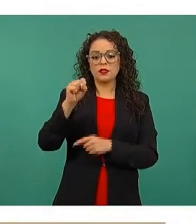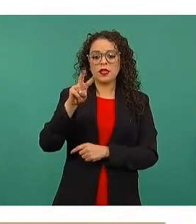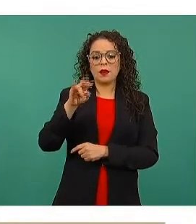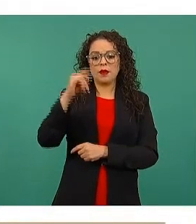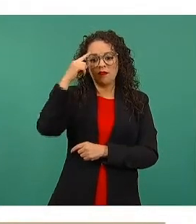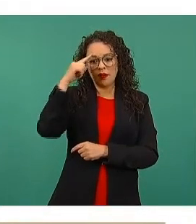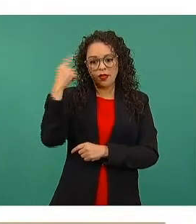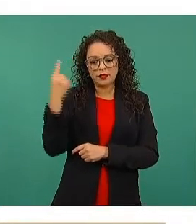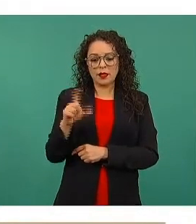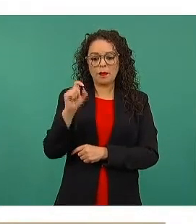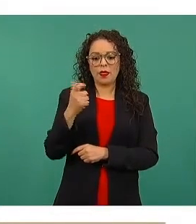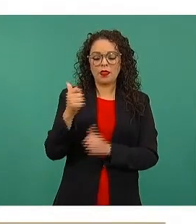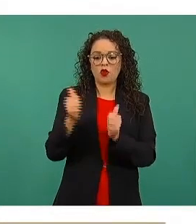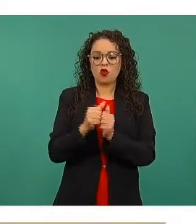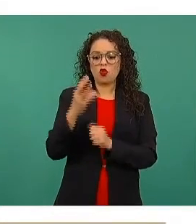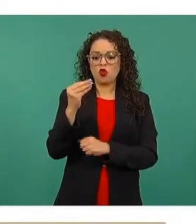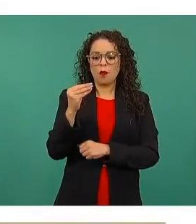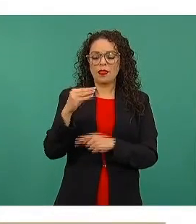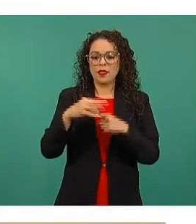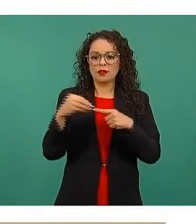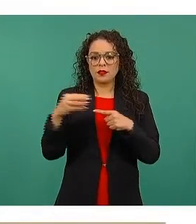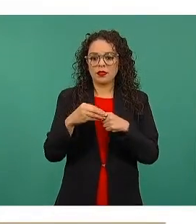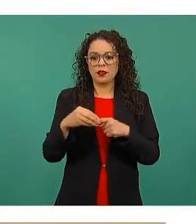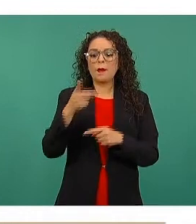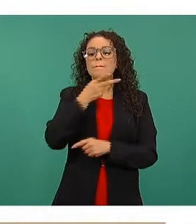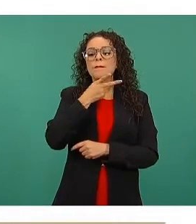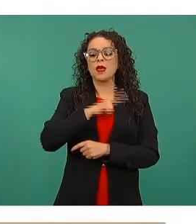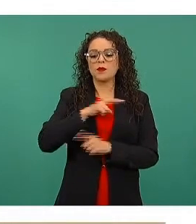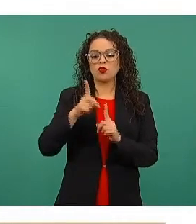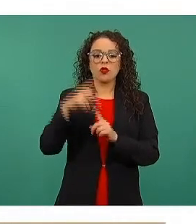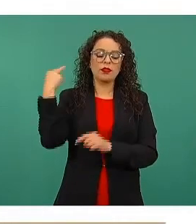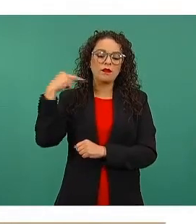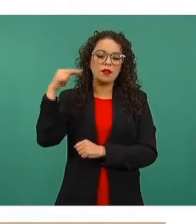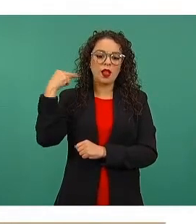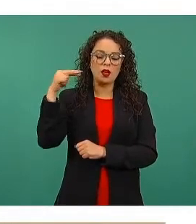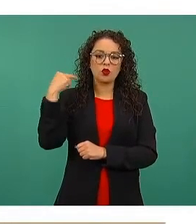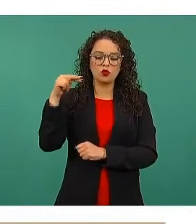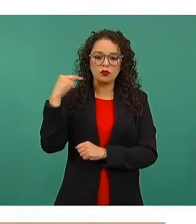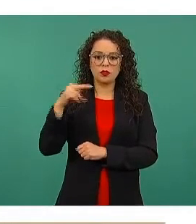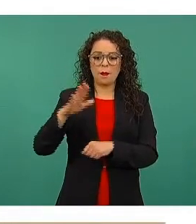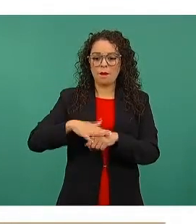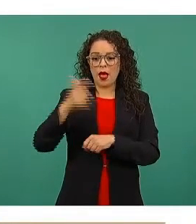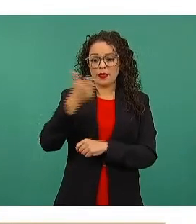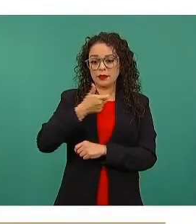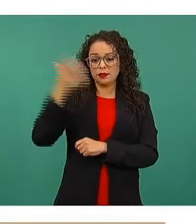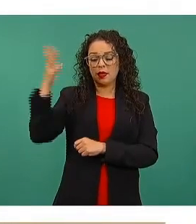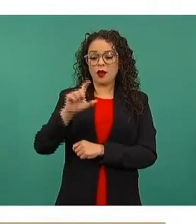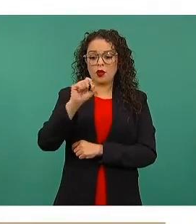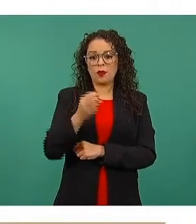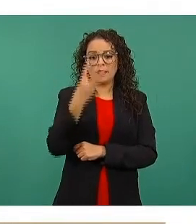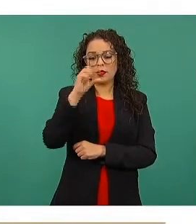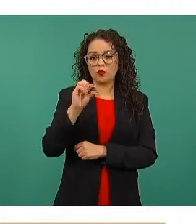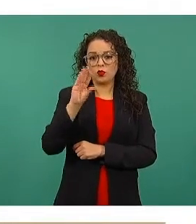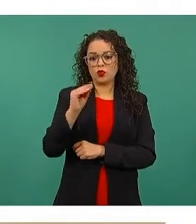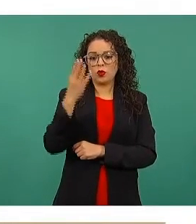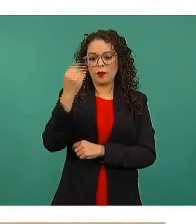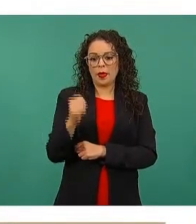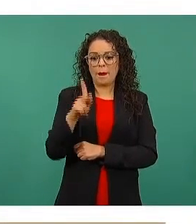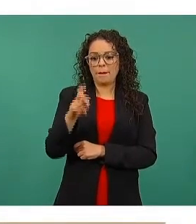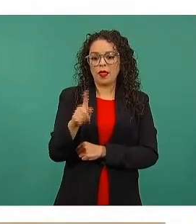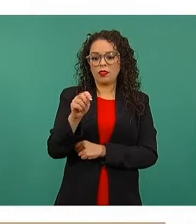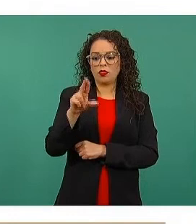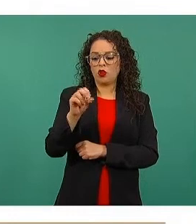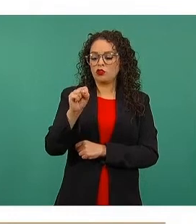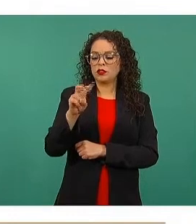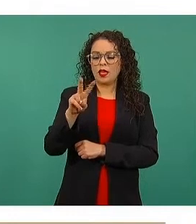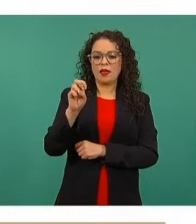Veracruz, y 20 pesos con 90 centavos de franquicia Pemex en Veracruz, la más cara, 23.99 de Petro Seven en